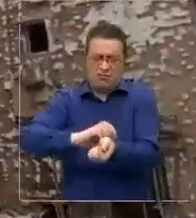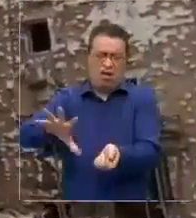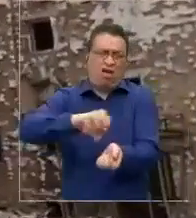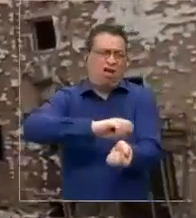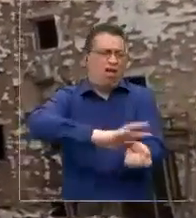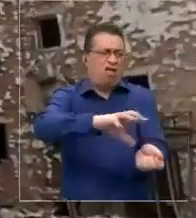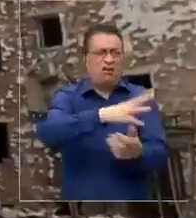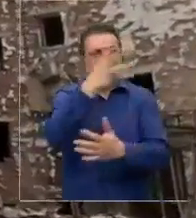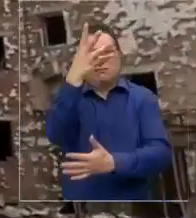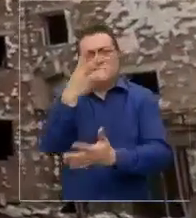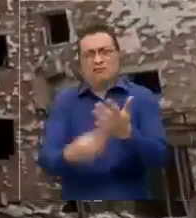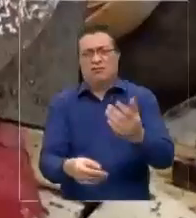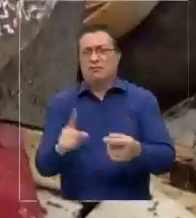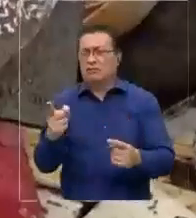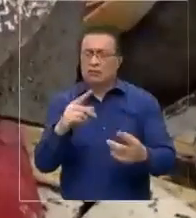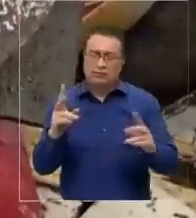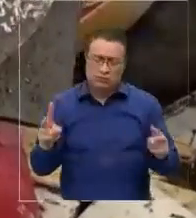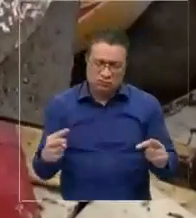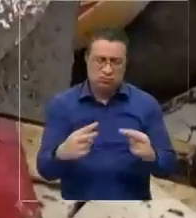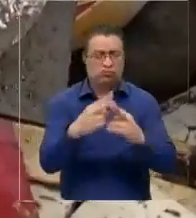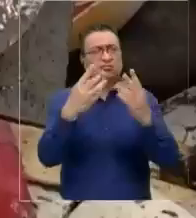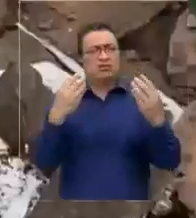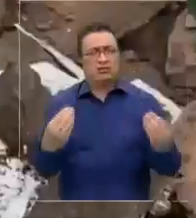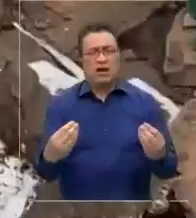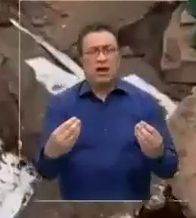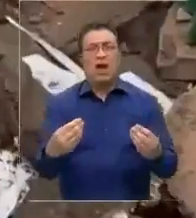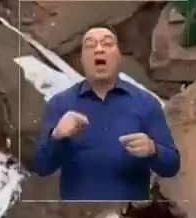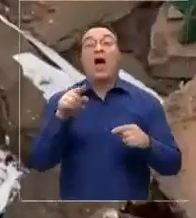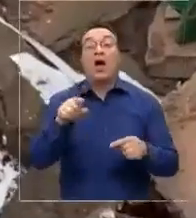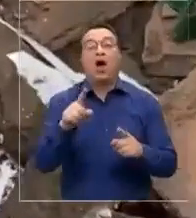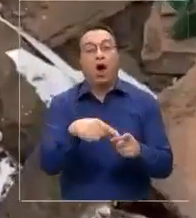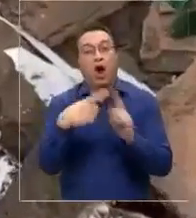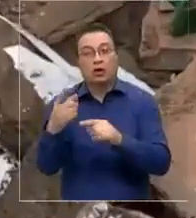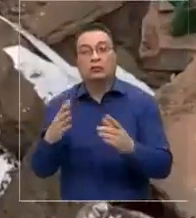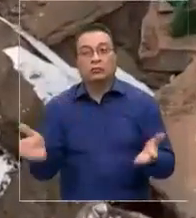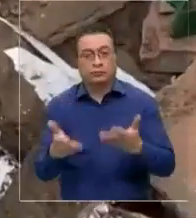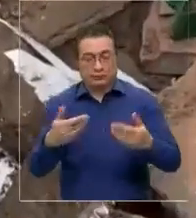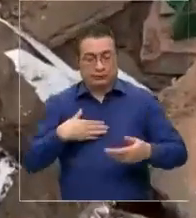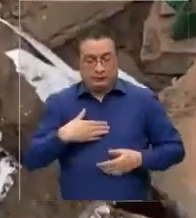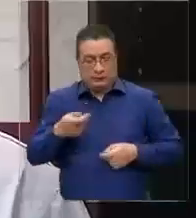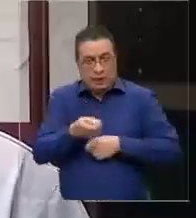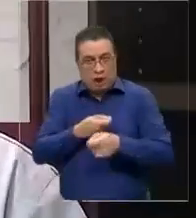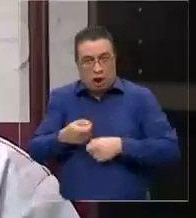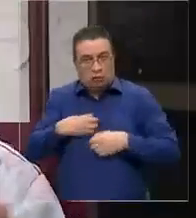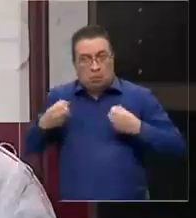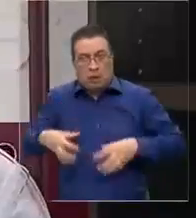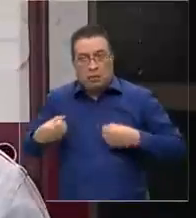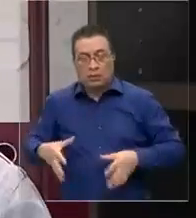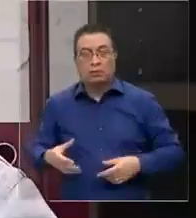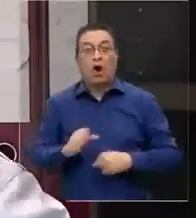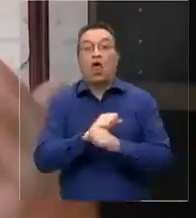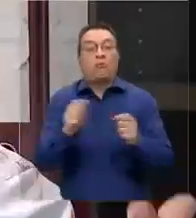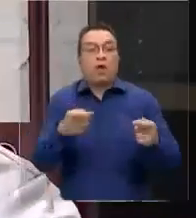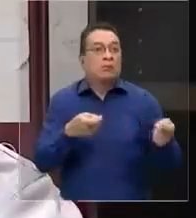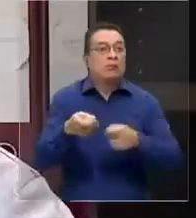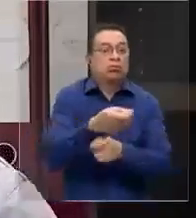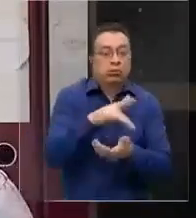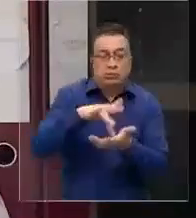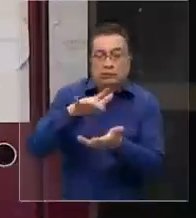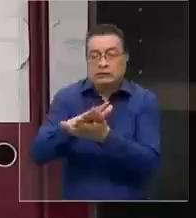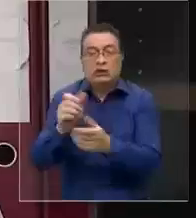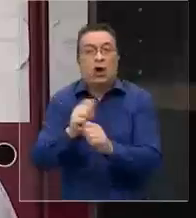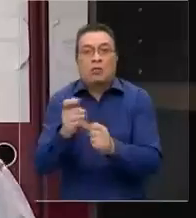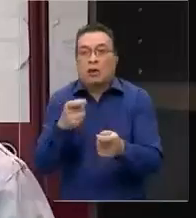afectados puedan rehacer sus vidas, pero por otro lado, para reactivar sus negocios. No pueden hacer operaciones, no pueden endeudarse, no